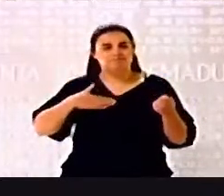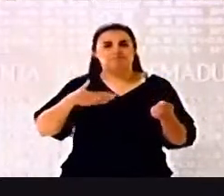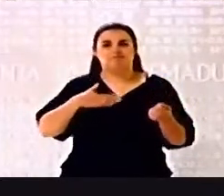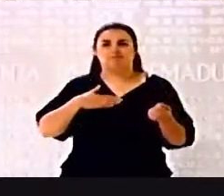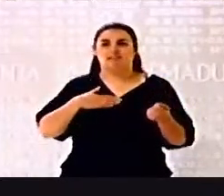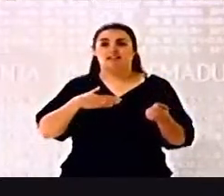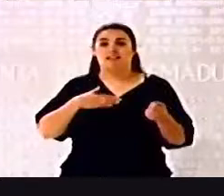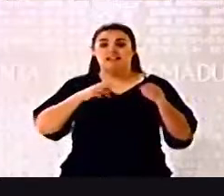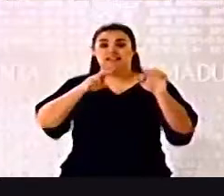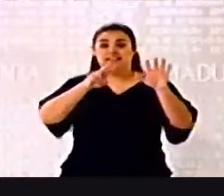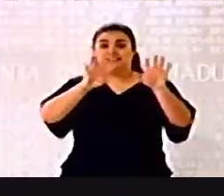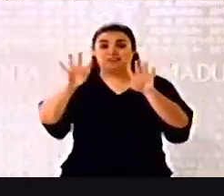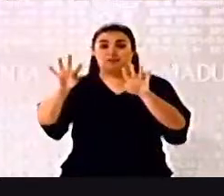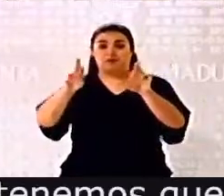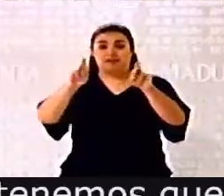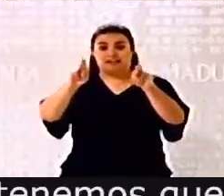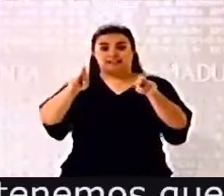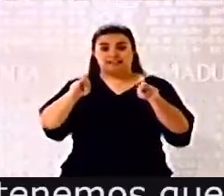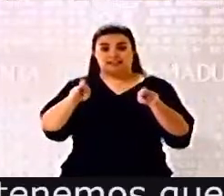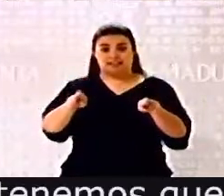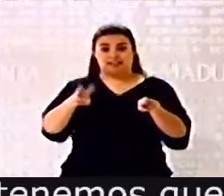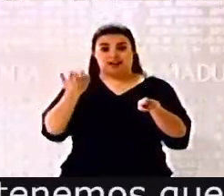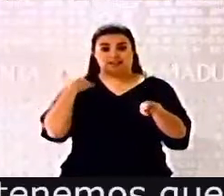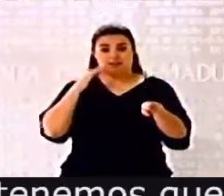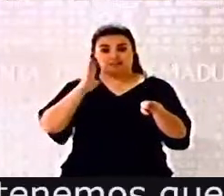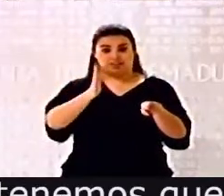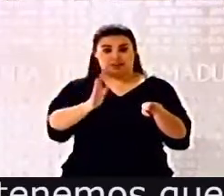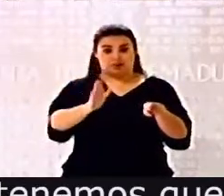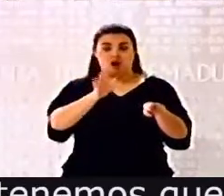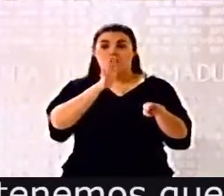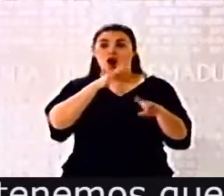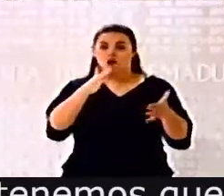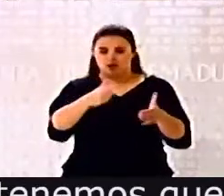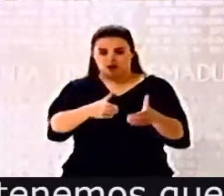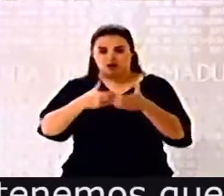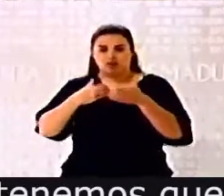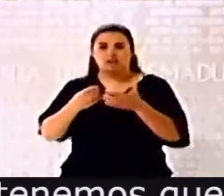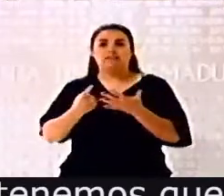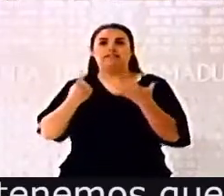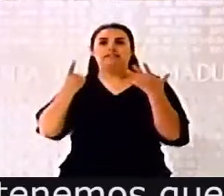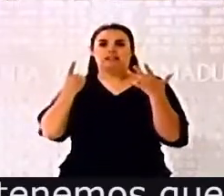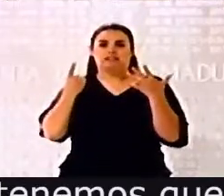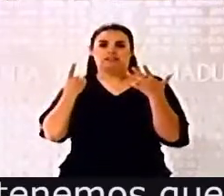que de esos 79 centros que estaban afectados, solo tenemos 6 afectados.